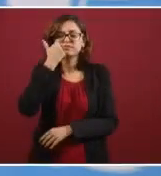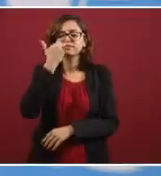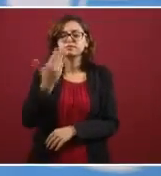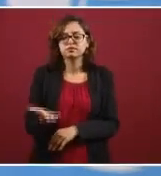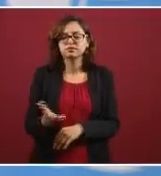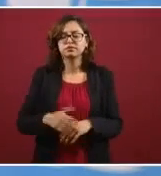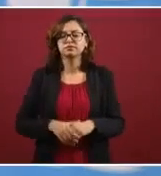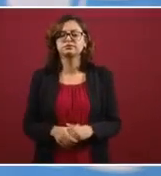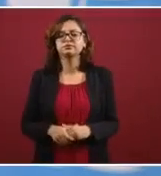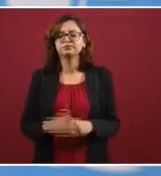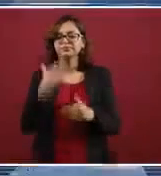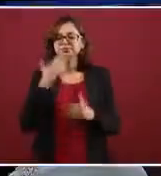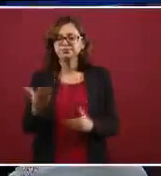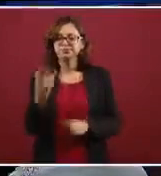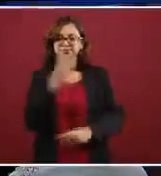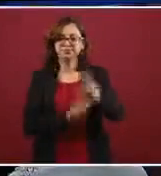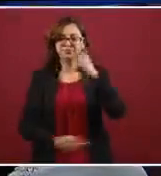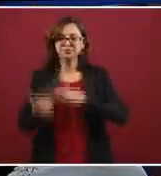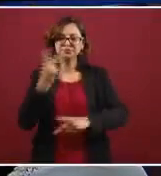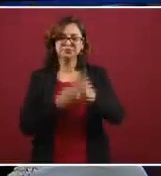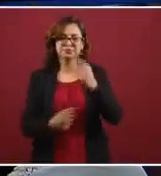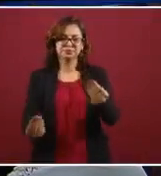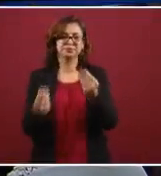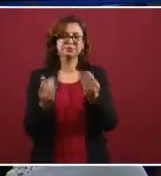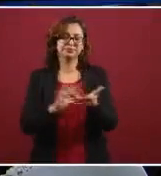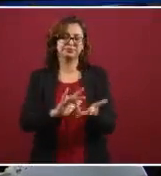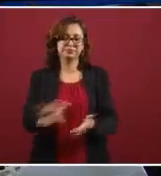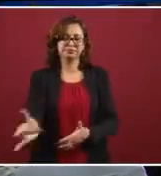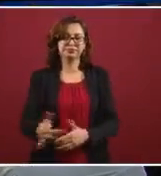ustedes. Bienvenidos. Muchas gracias.